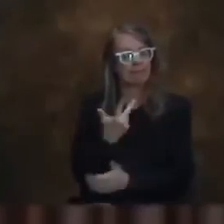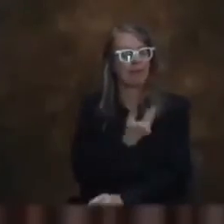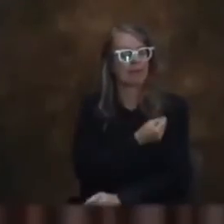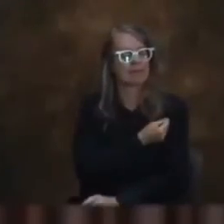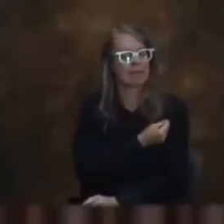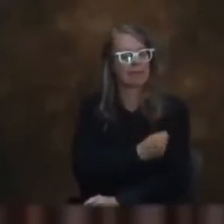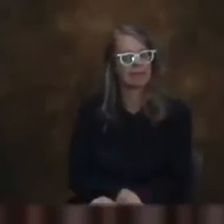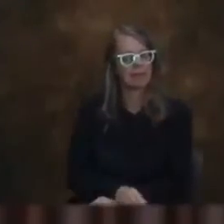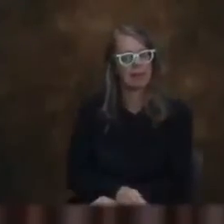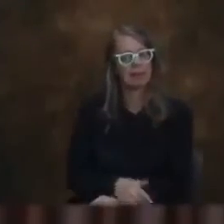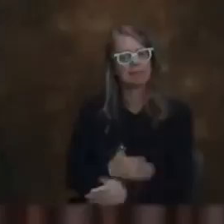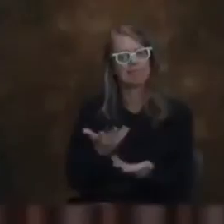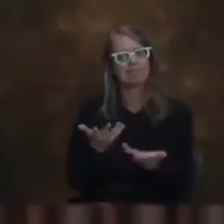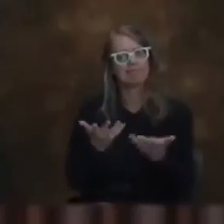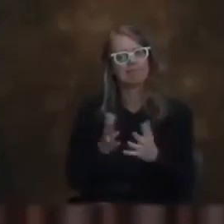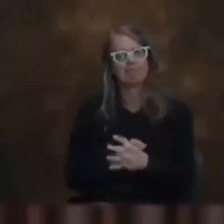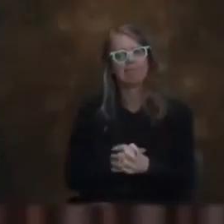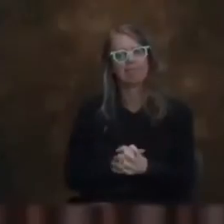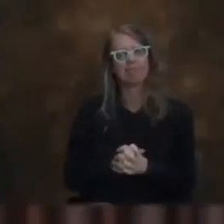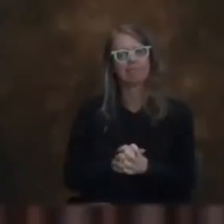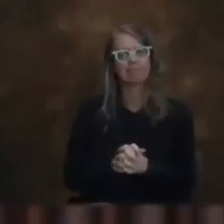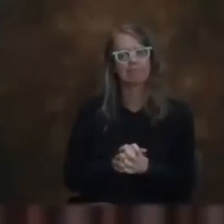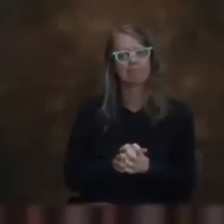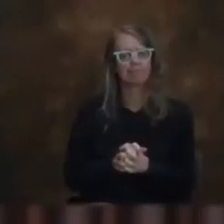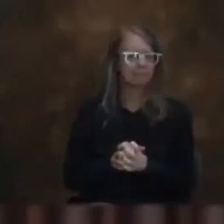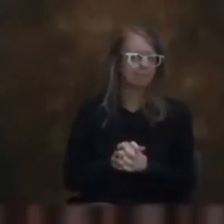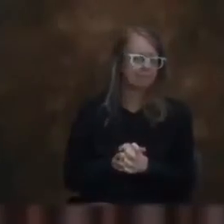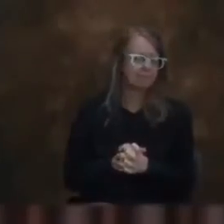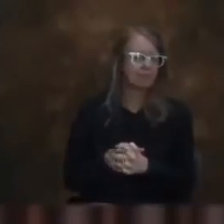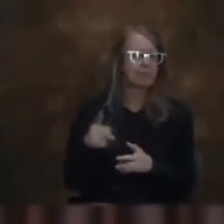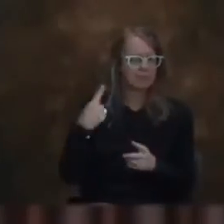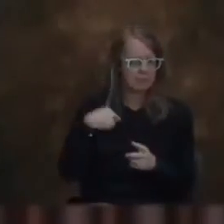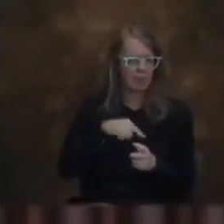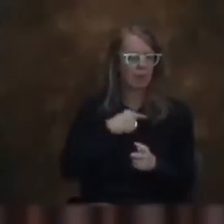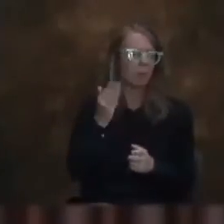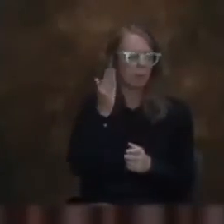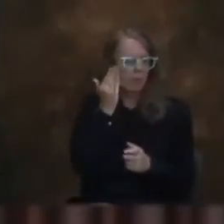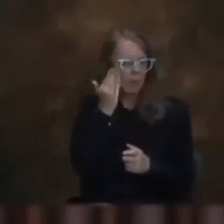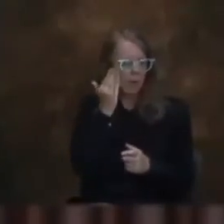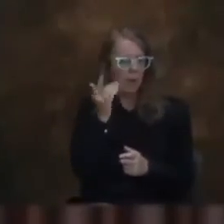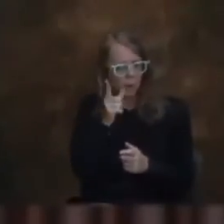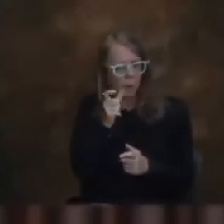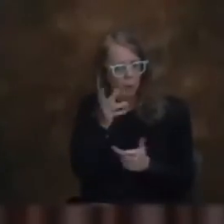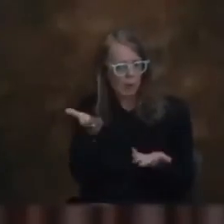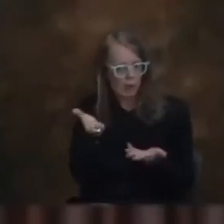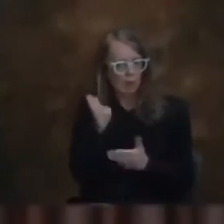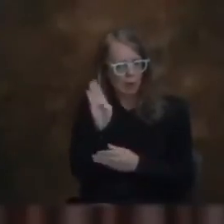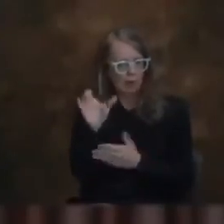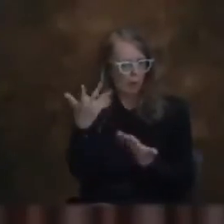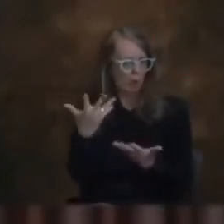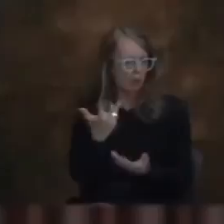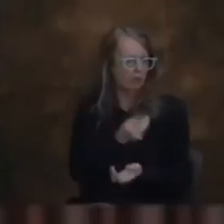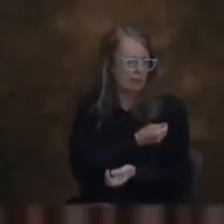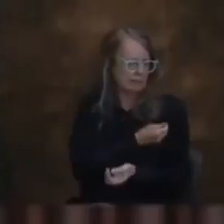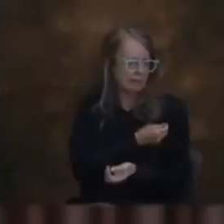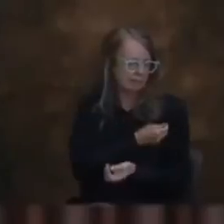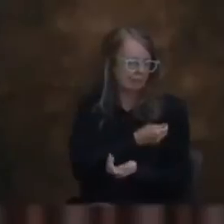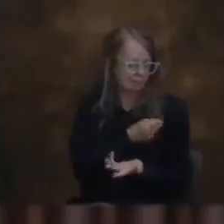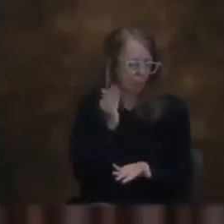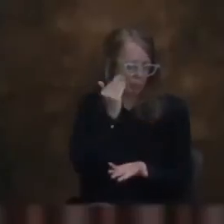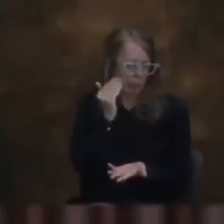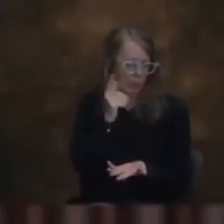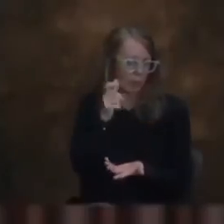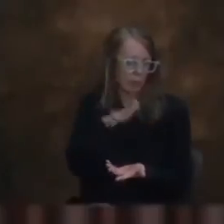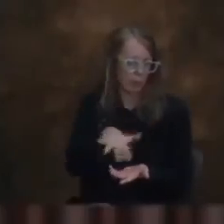sería correcto y conocemos a las personas que han recibido las vacunas sabemos quiénes son